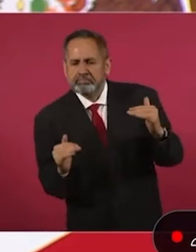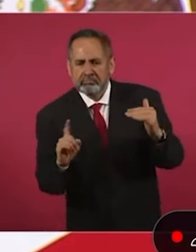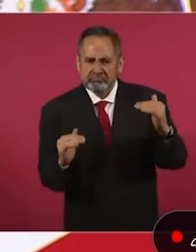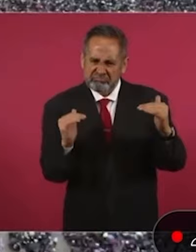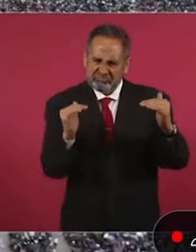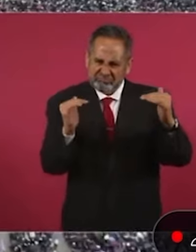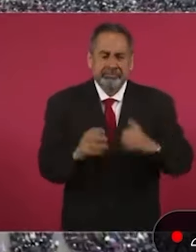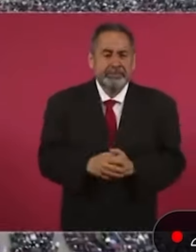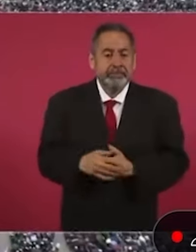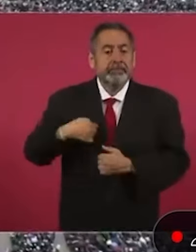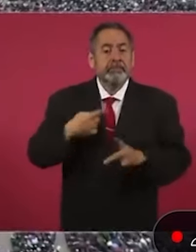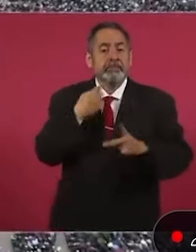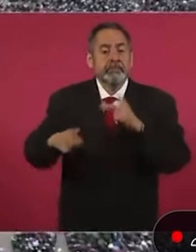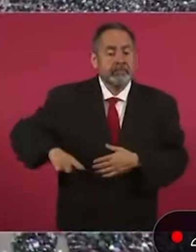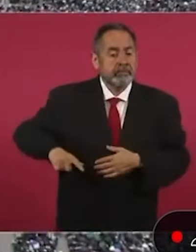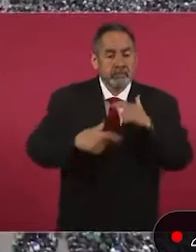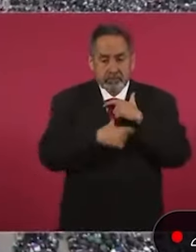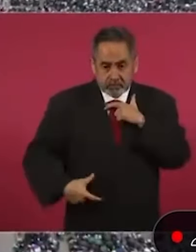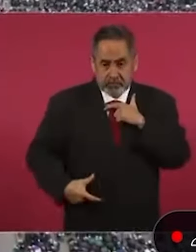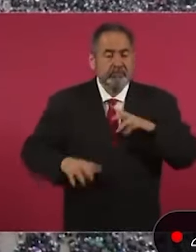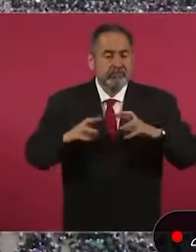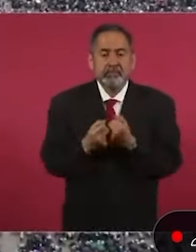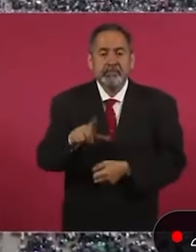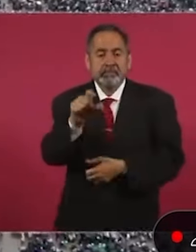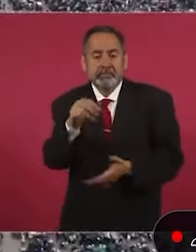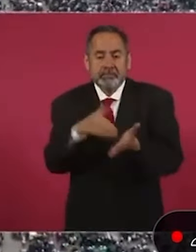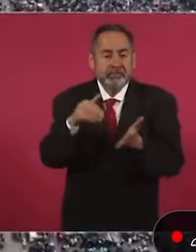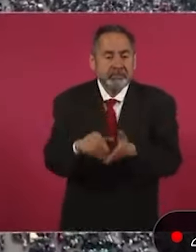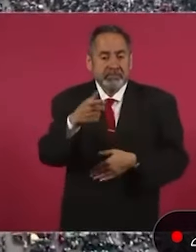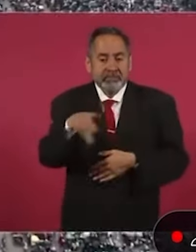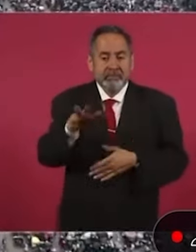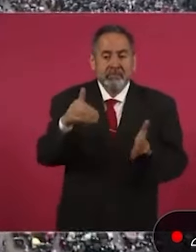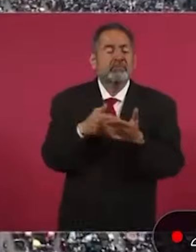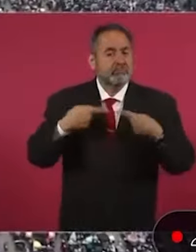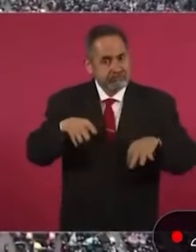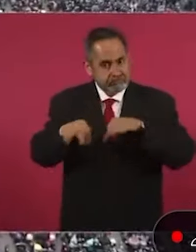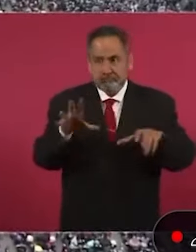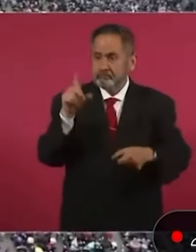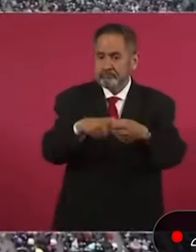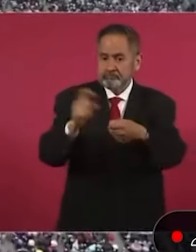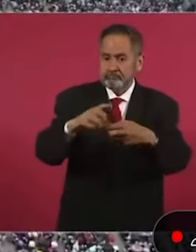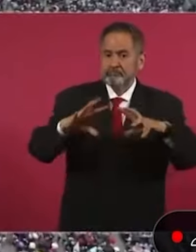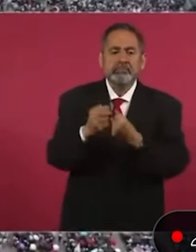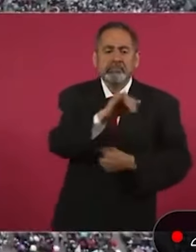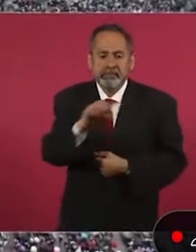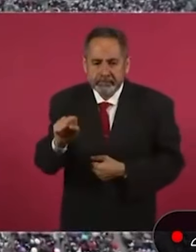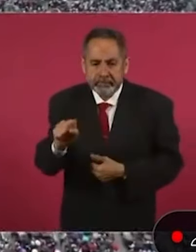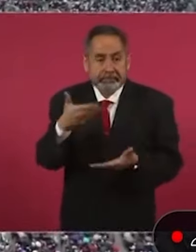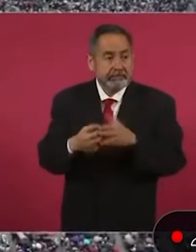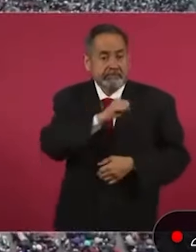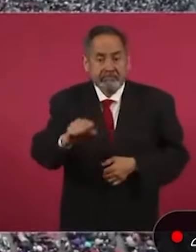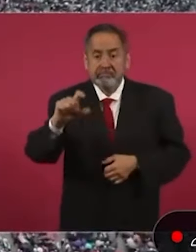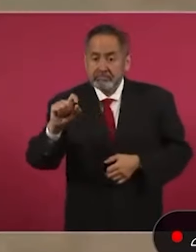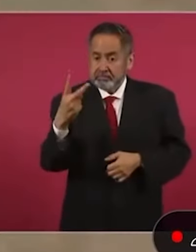Cuando llegamos al gobierno había 20.079.000 trabajadores inscritos en el Seguro Social. Ahora son